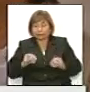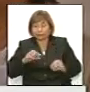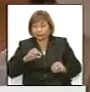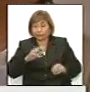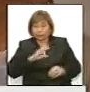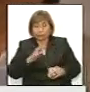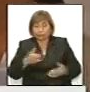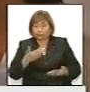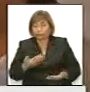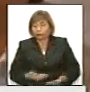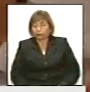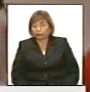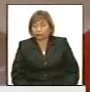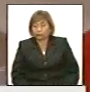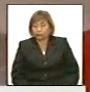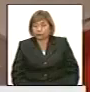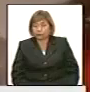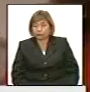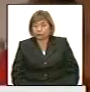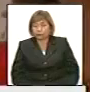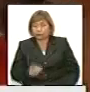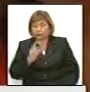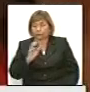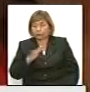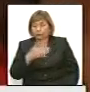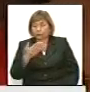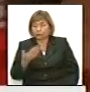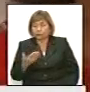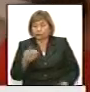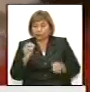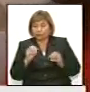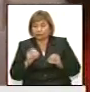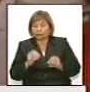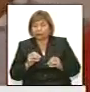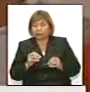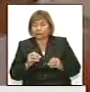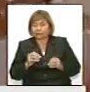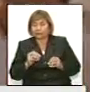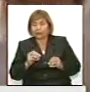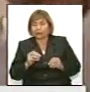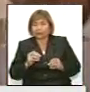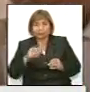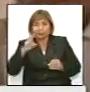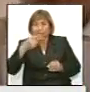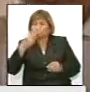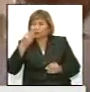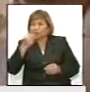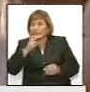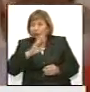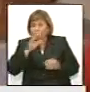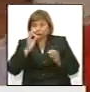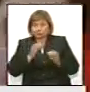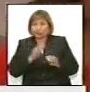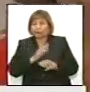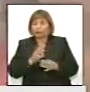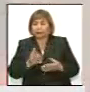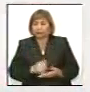eso o no existe? No existe. Pero concreto, pero no me mira el 2012, no, concreto,